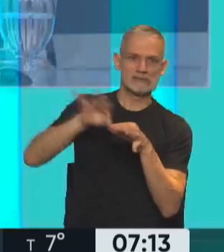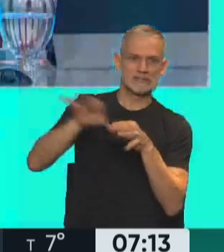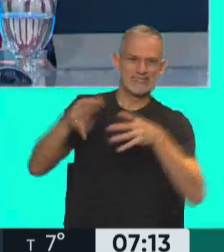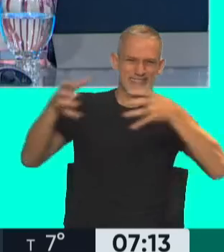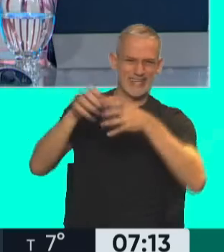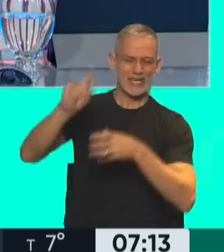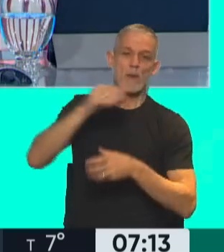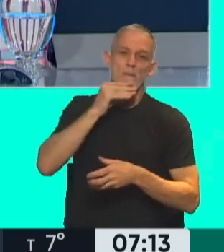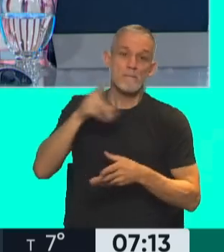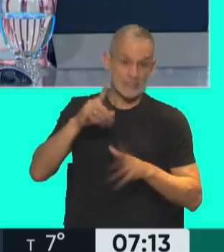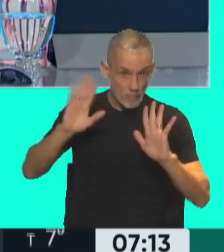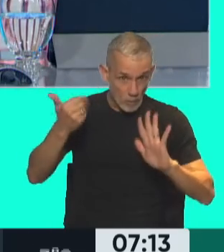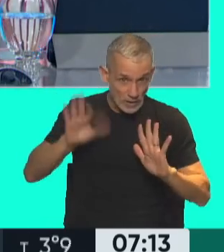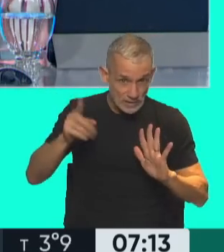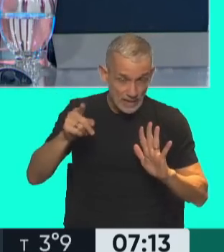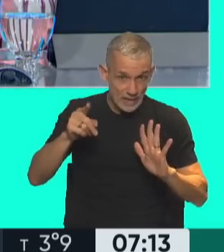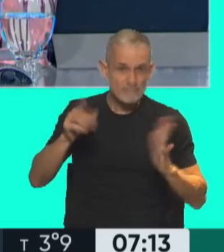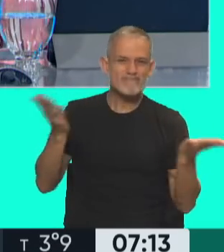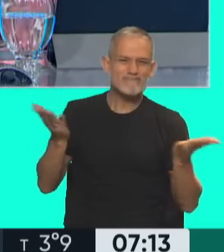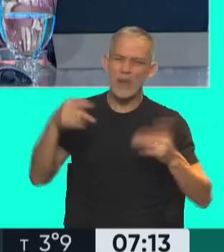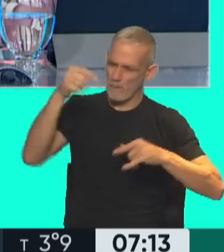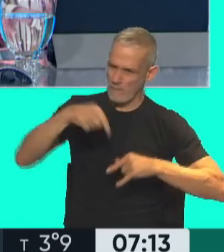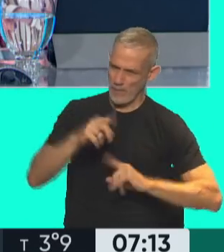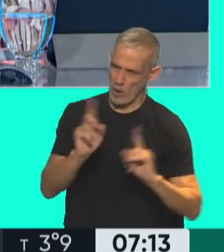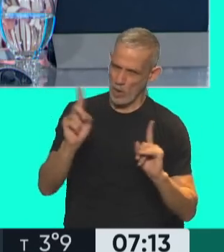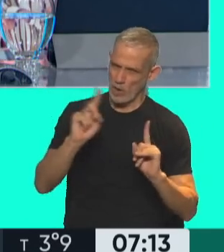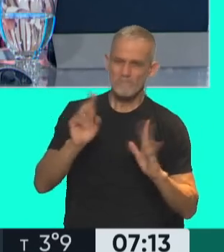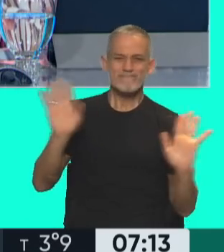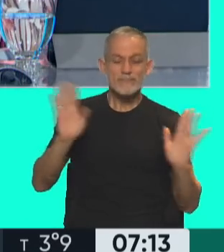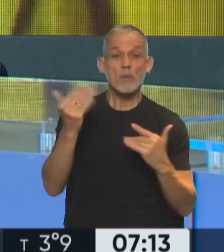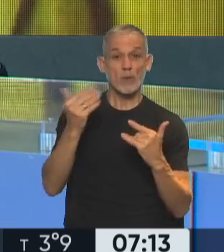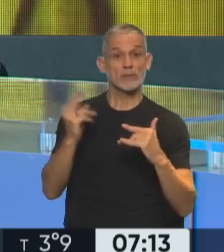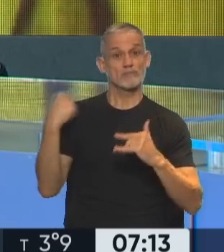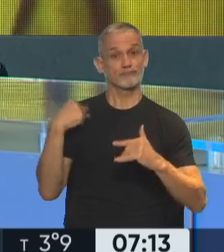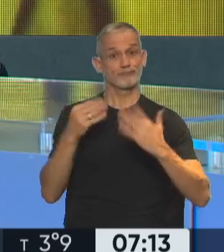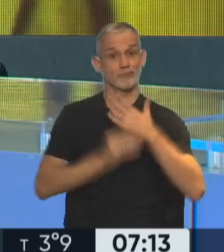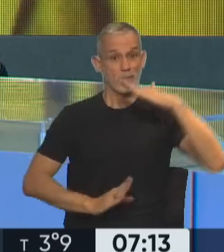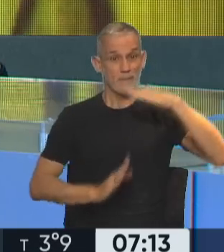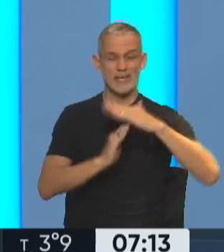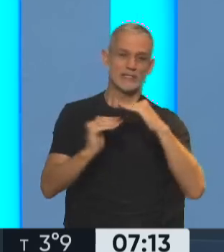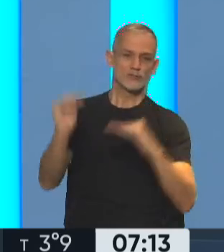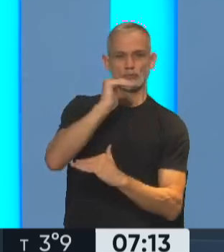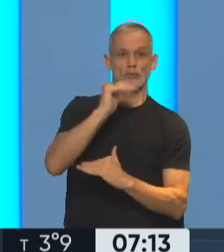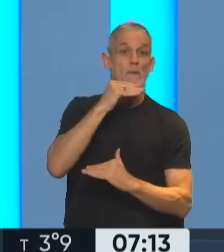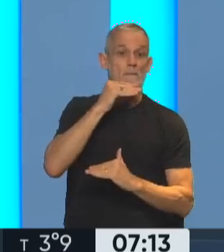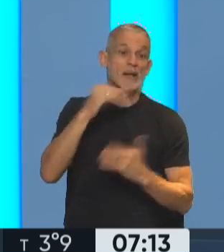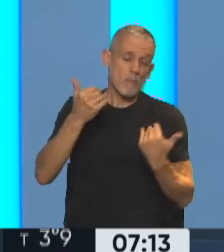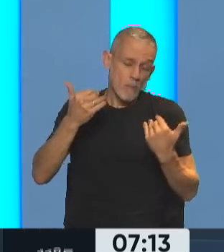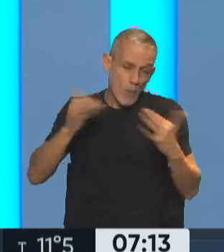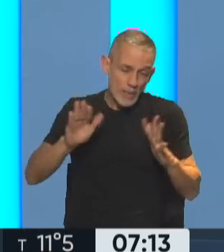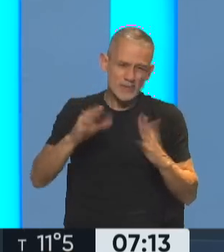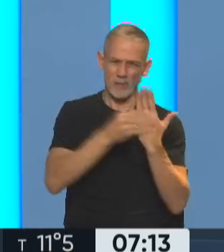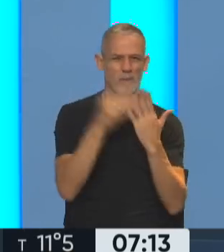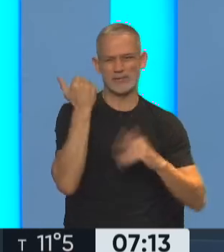él. Algo que puede pasar todavía, Flor, ¿eh? Por ahora no. Lo de con la estos jefatura de gabinete es algo que se puede llegar a discutir. Sí, todavía. sí, pero el Ministerio de Economía,